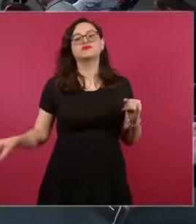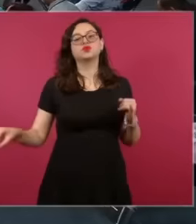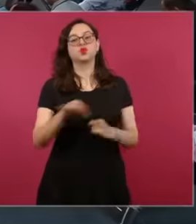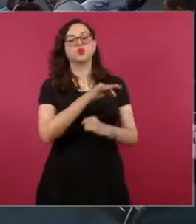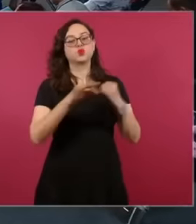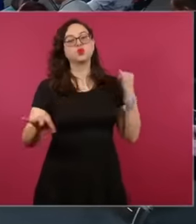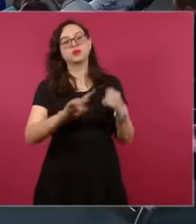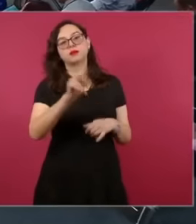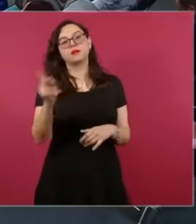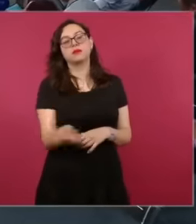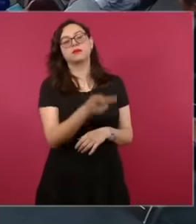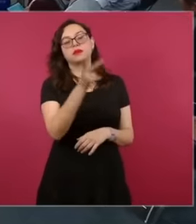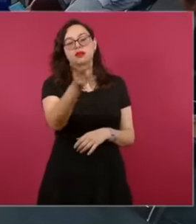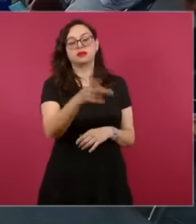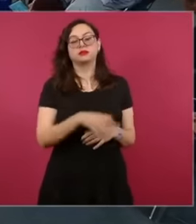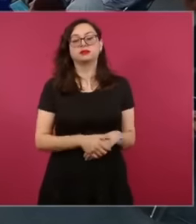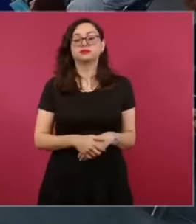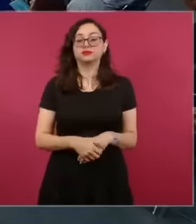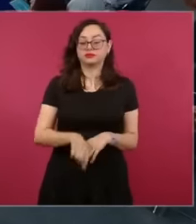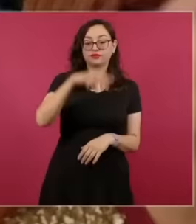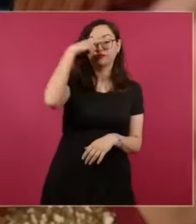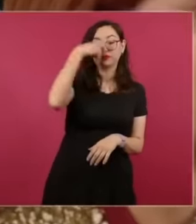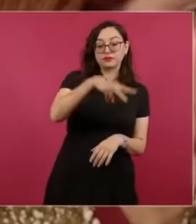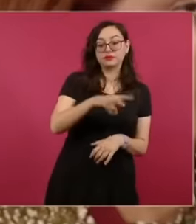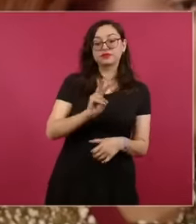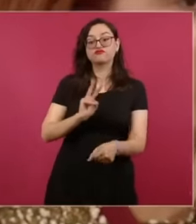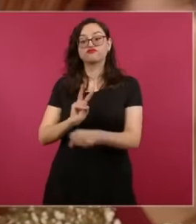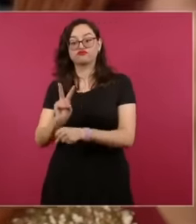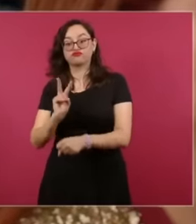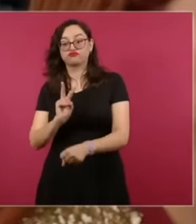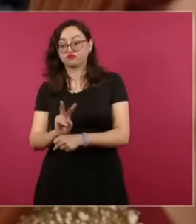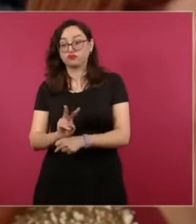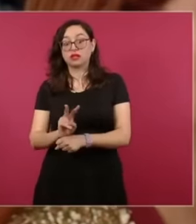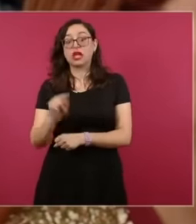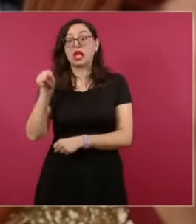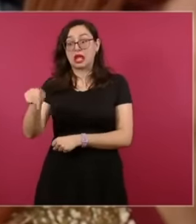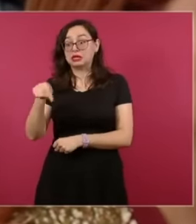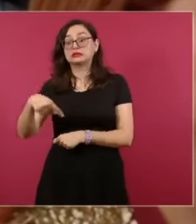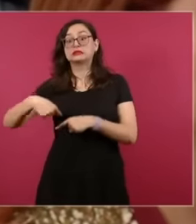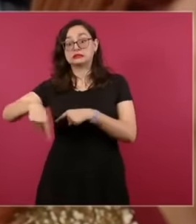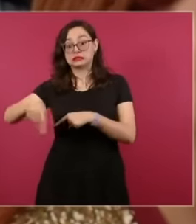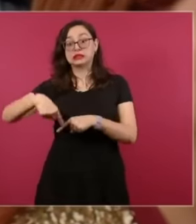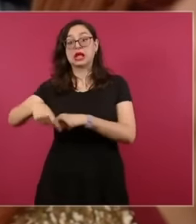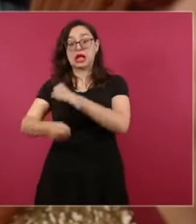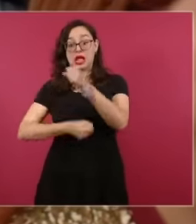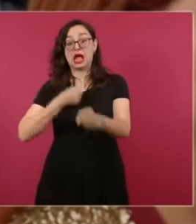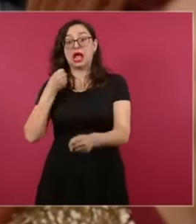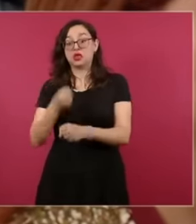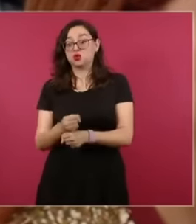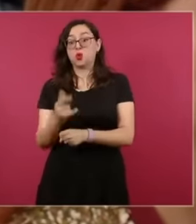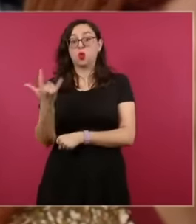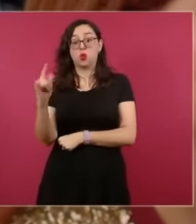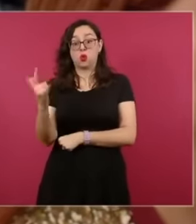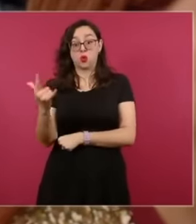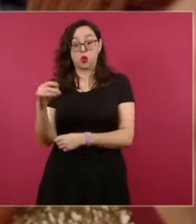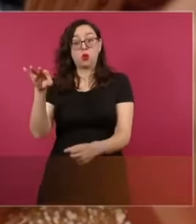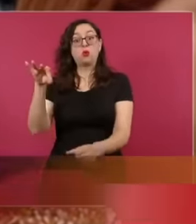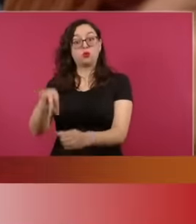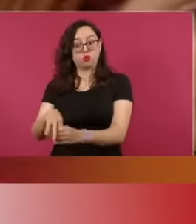para México, Venezuela celebra este año elecciones presidenciales, serán el 28 de julio, pero a